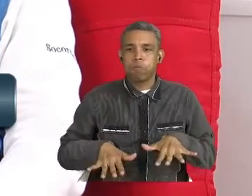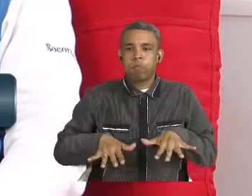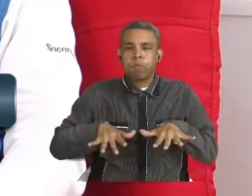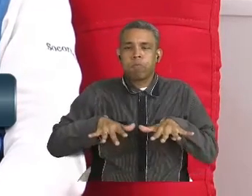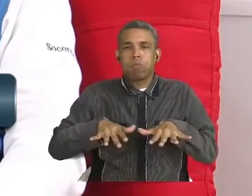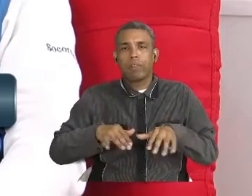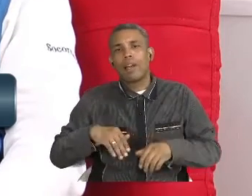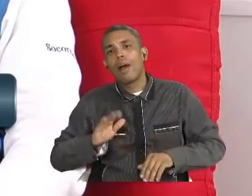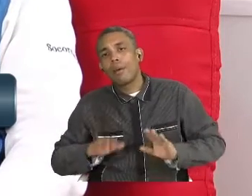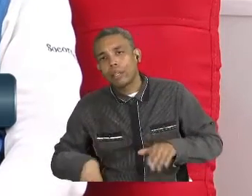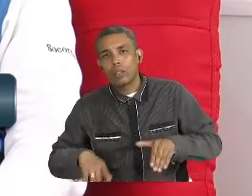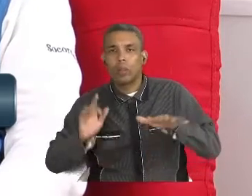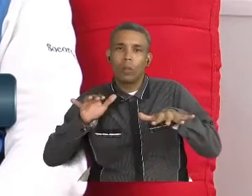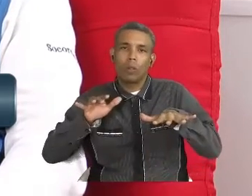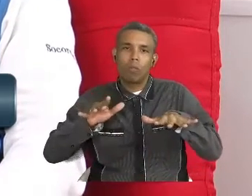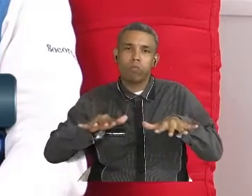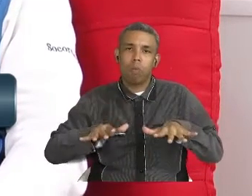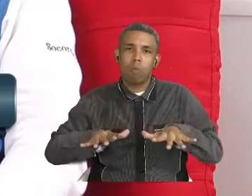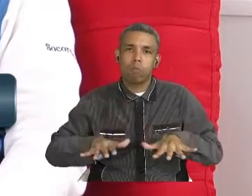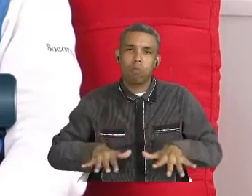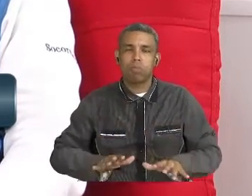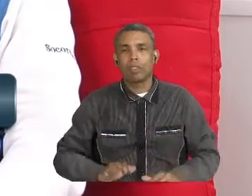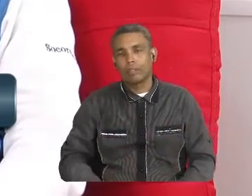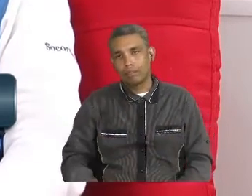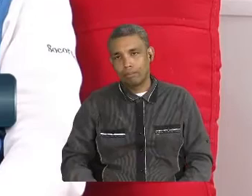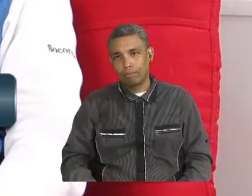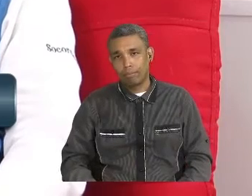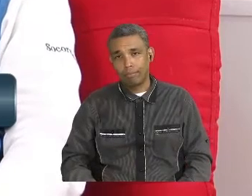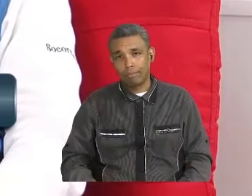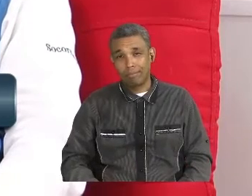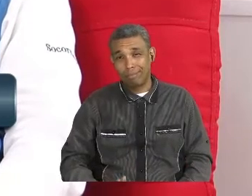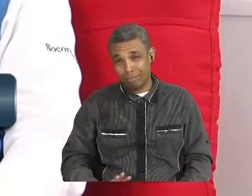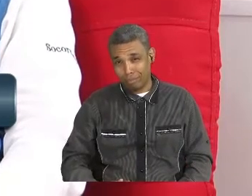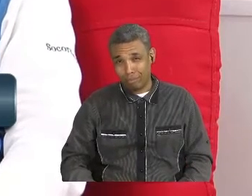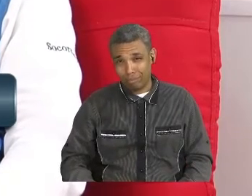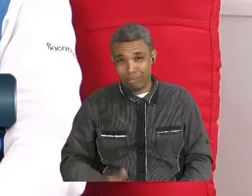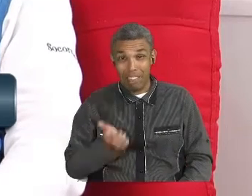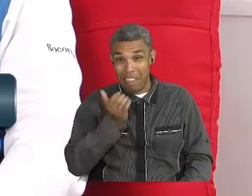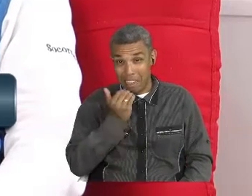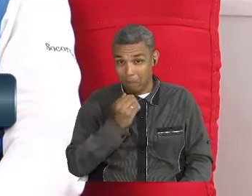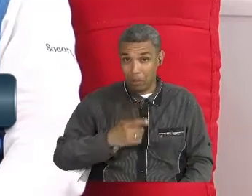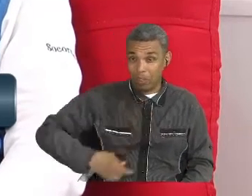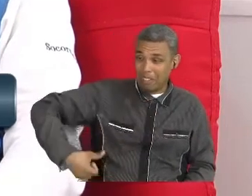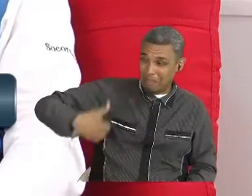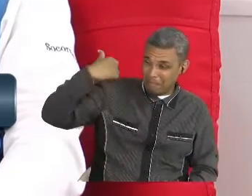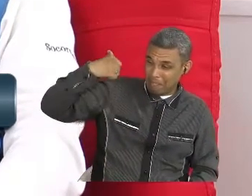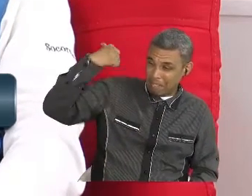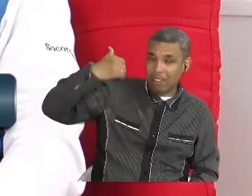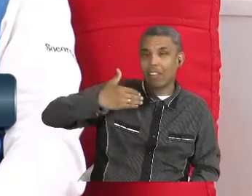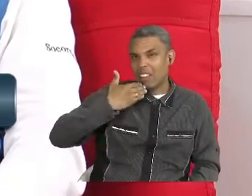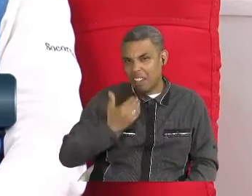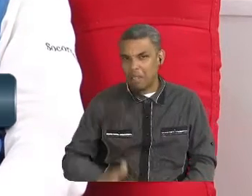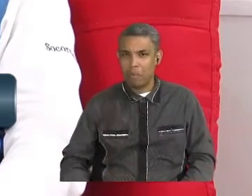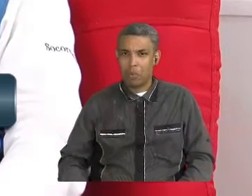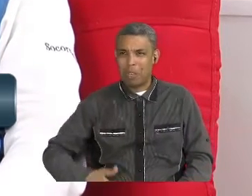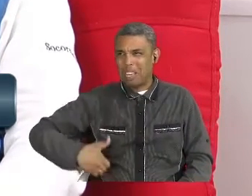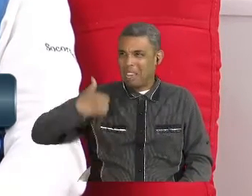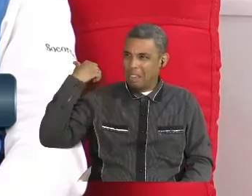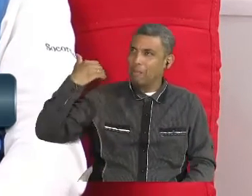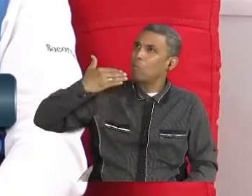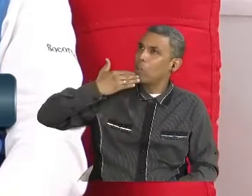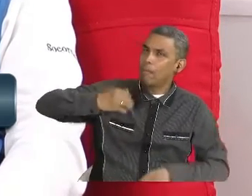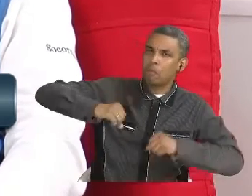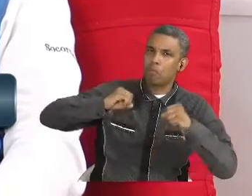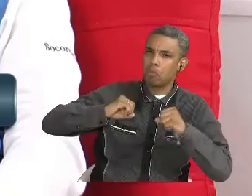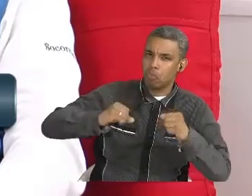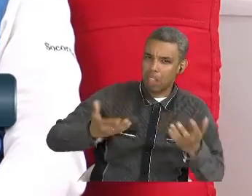interior, esas aguas demoran hasta 2 días para llegar a Barranca Bermeja. Entonces es un punto importante para podernos preparar, para